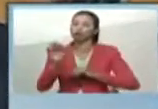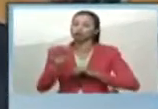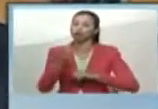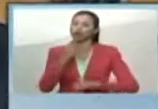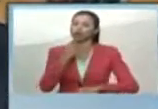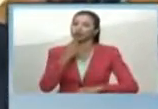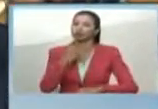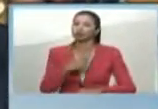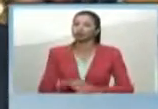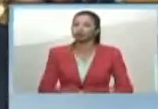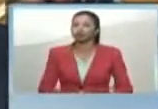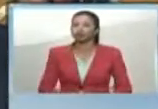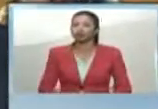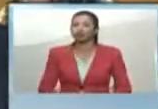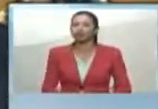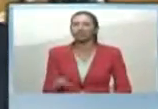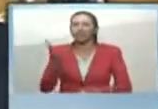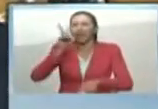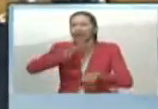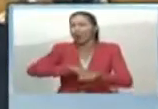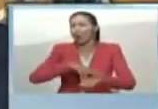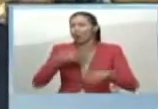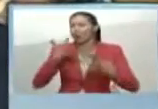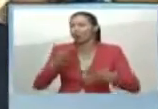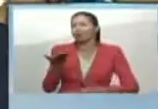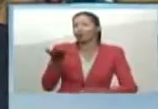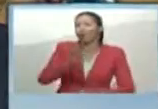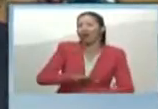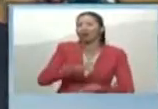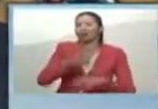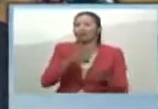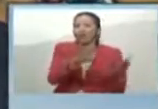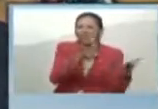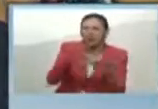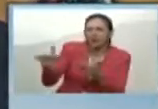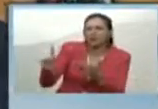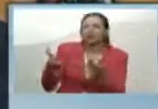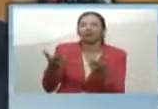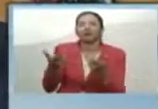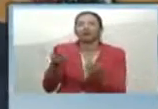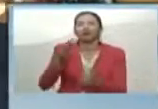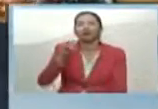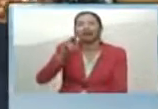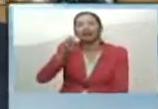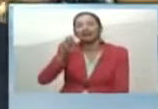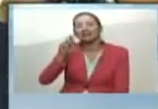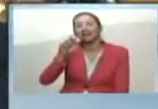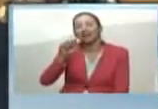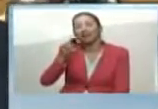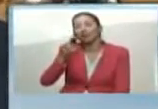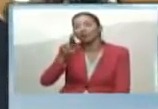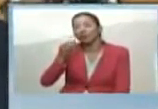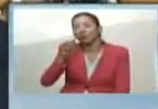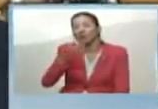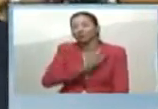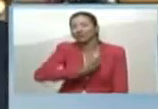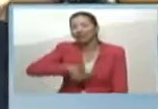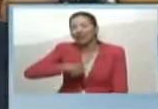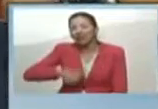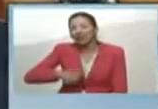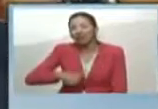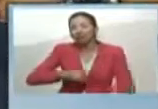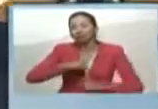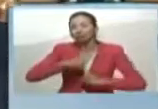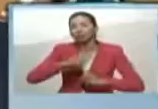la era de las grandes y peores masacres. La masacre de Cantaura, cuando Luz Herrera Camping,